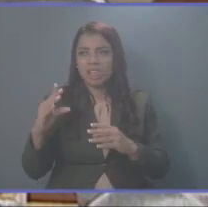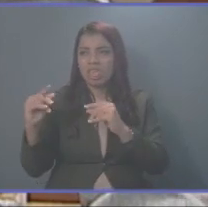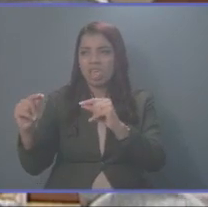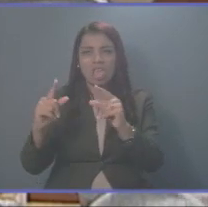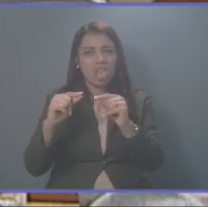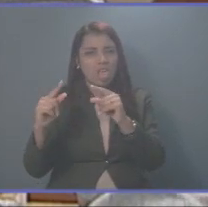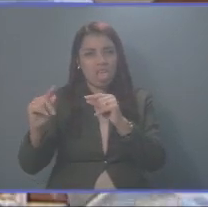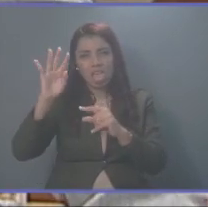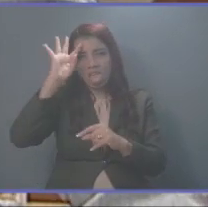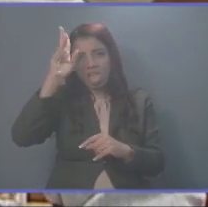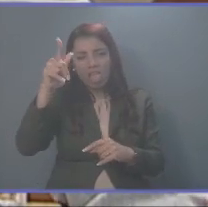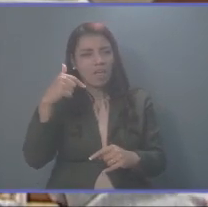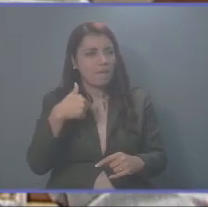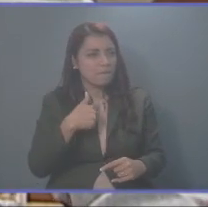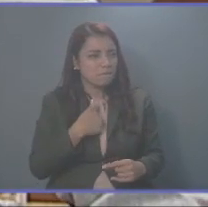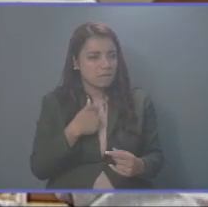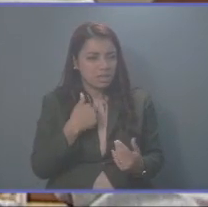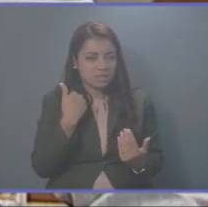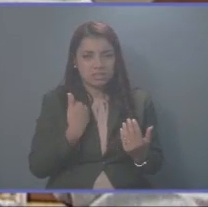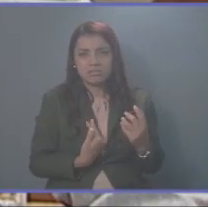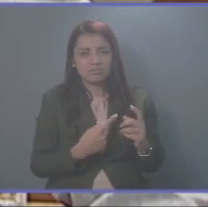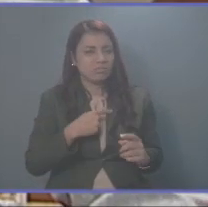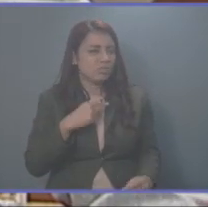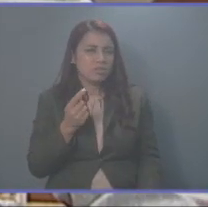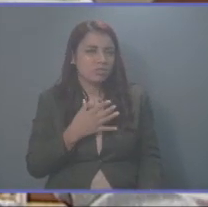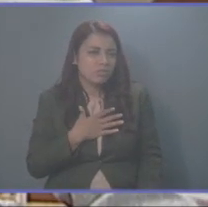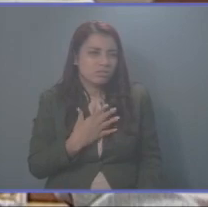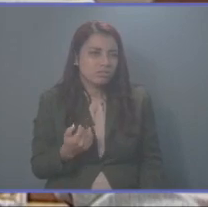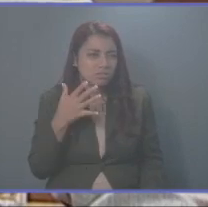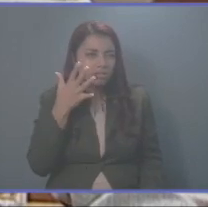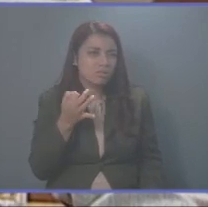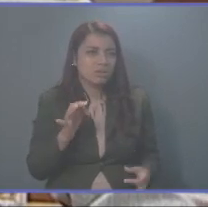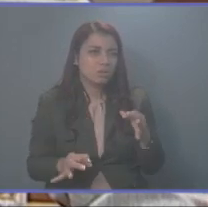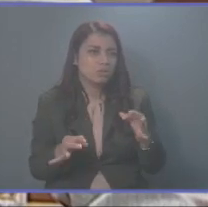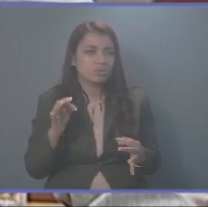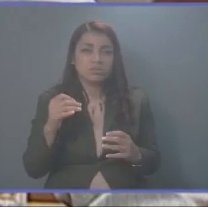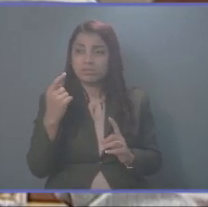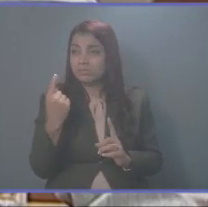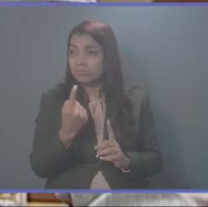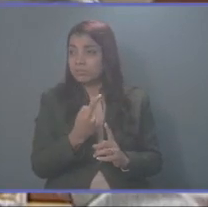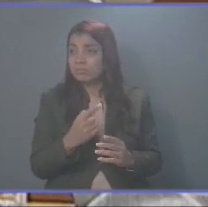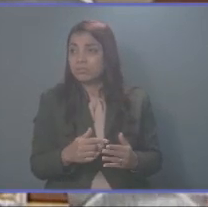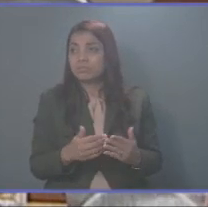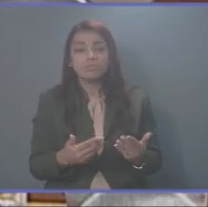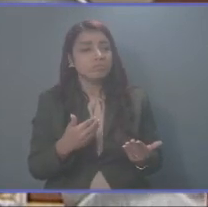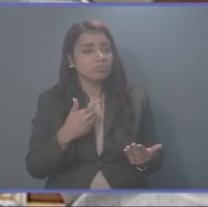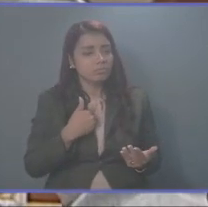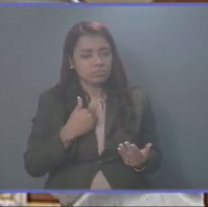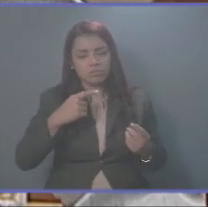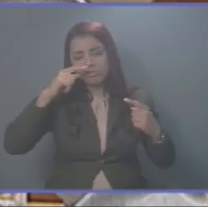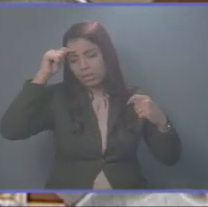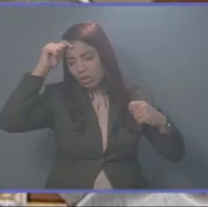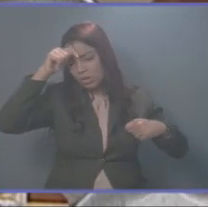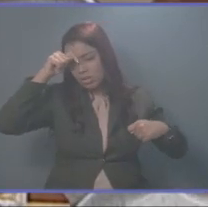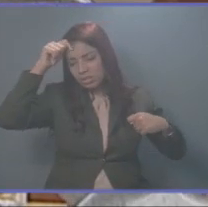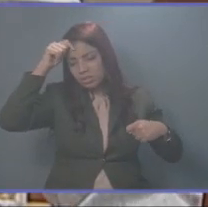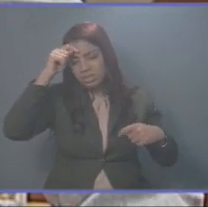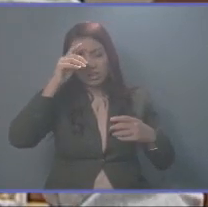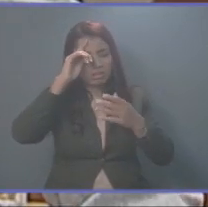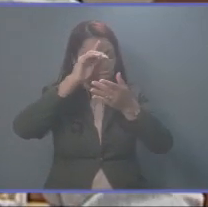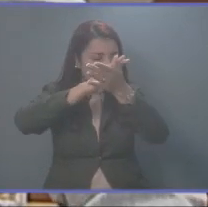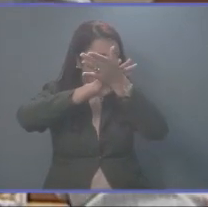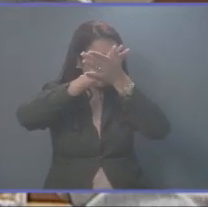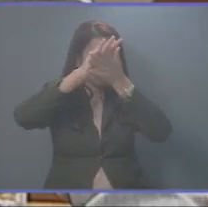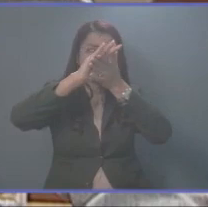difamante, que no se le puede desear a ninguna persona. Déjenme decirles que tengo mi conciencia tranquila ante